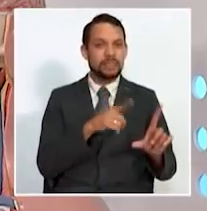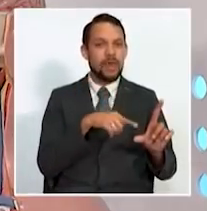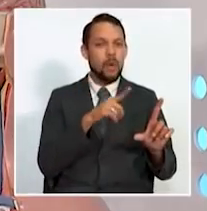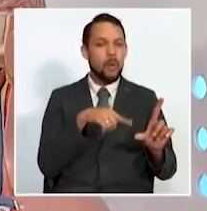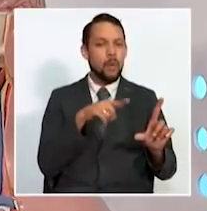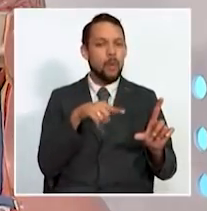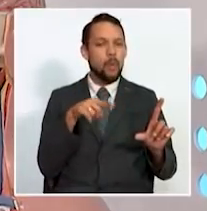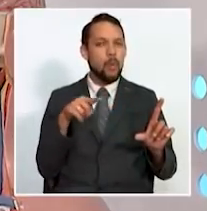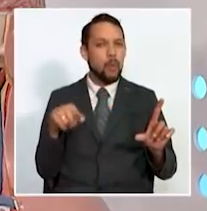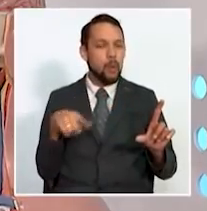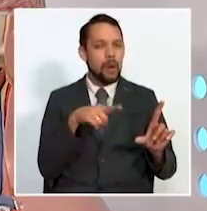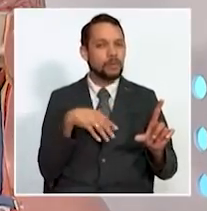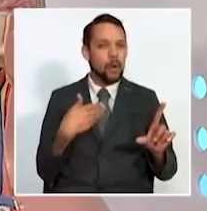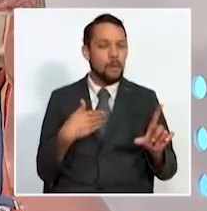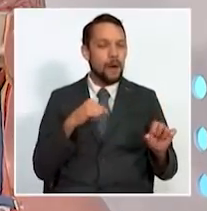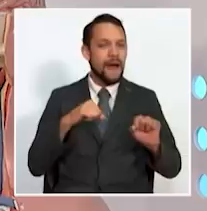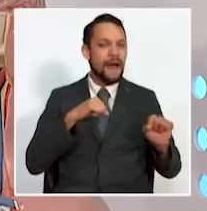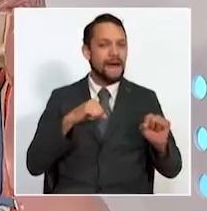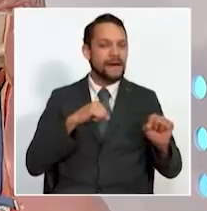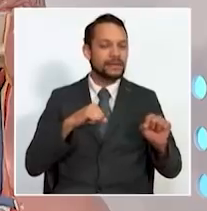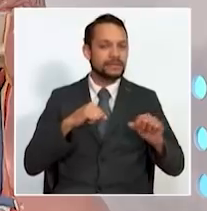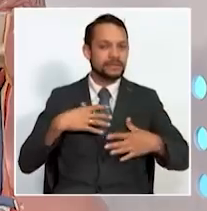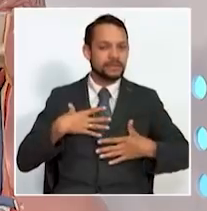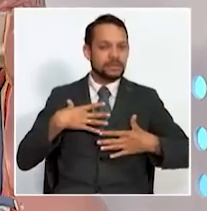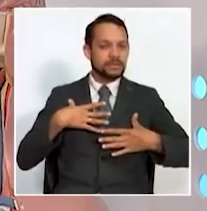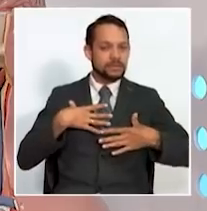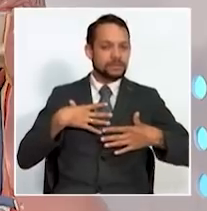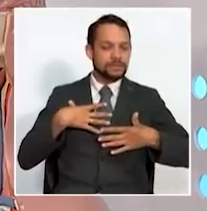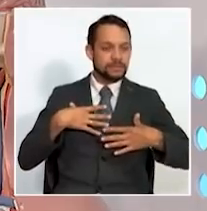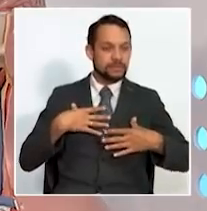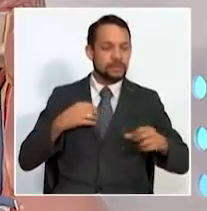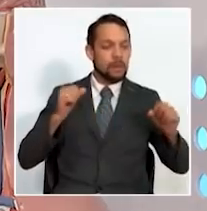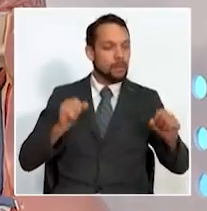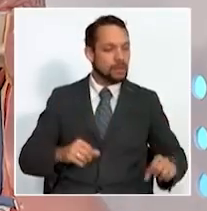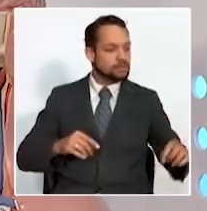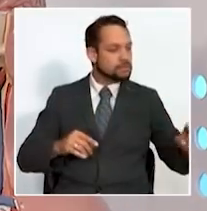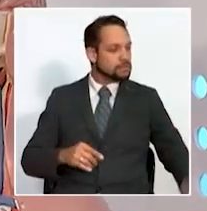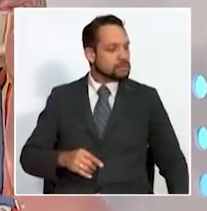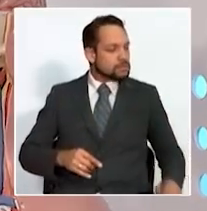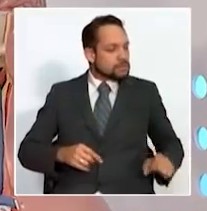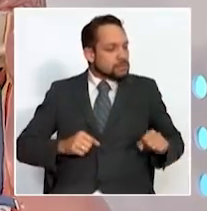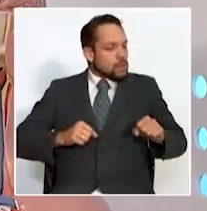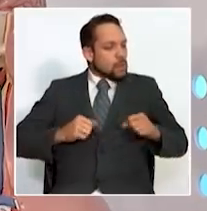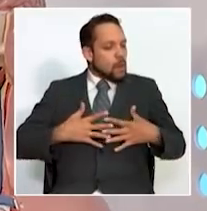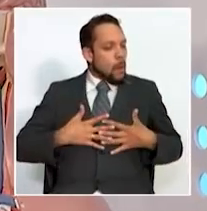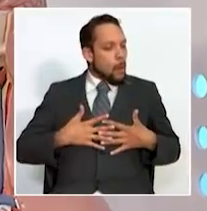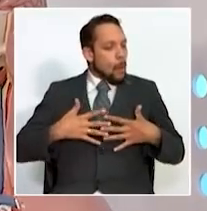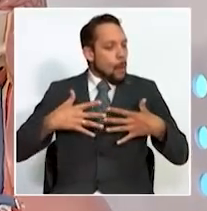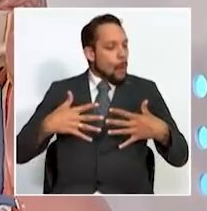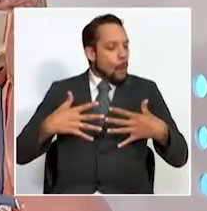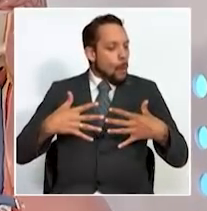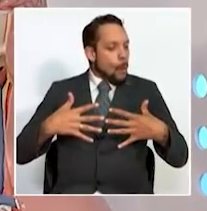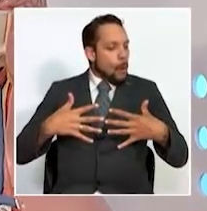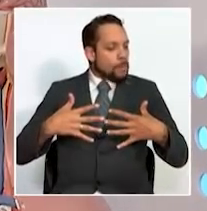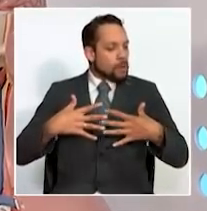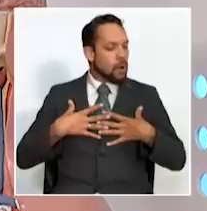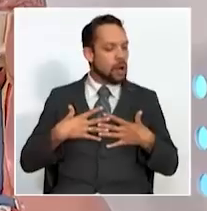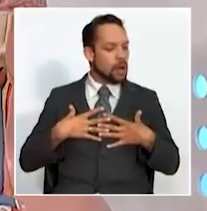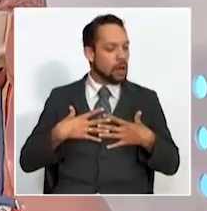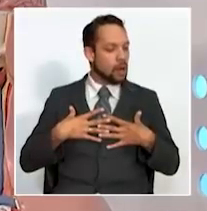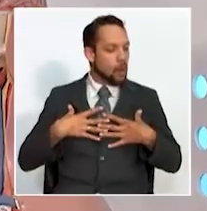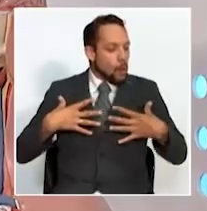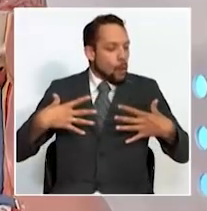flujo-volumen que tiene el pulmón, la capacidad que tiene la persona de tomar aire, de el pulmón inflarse, pero también la forma de cómo